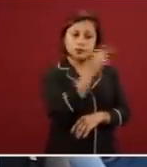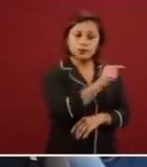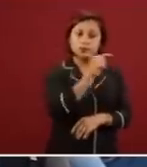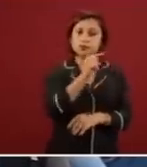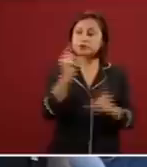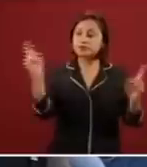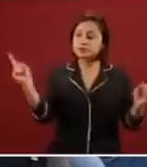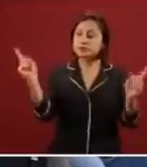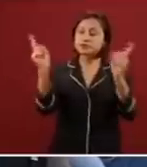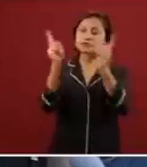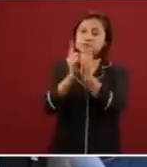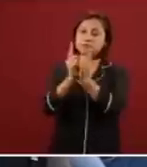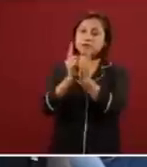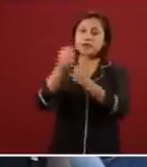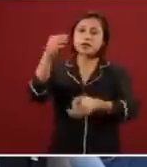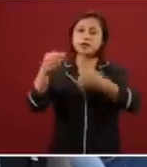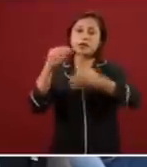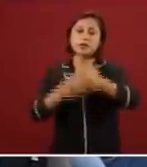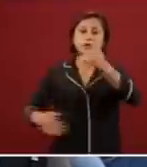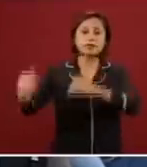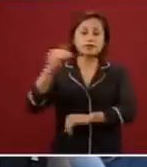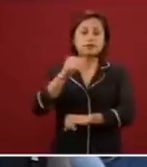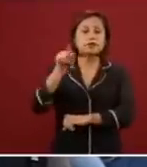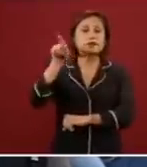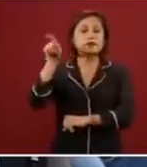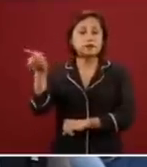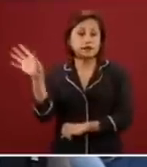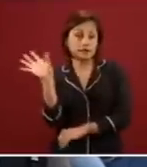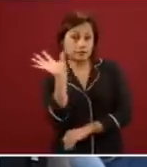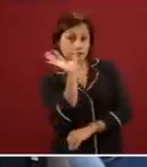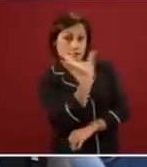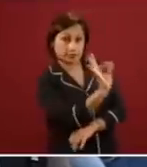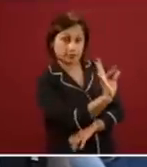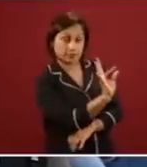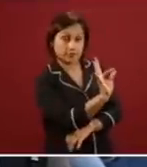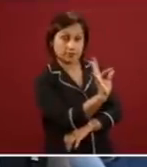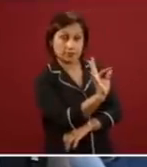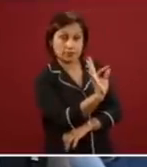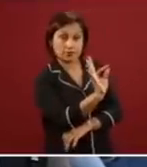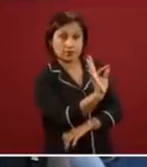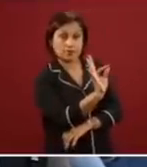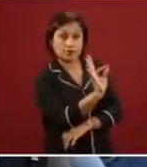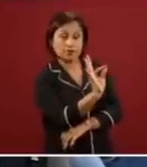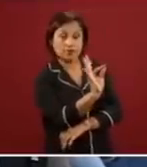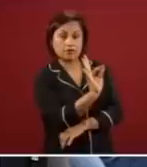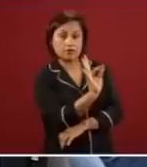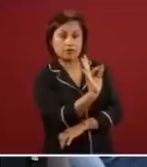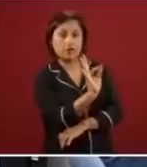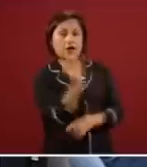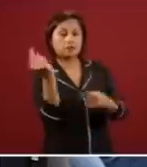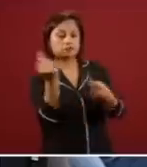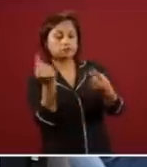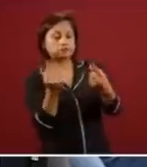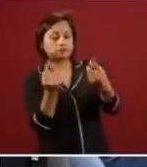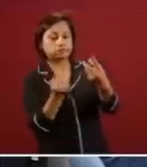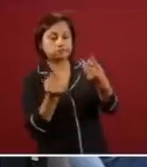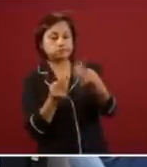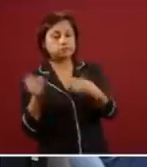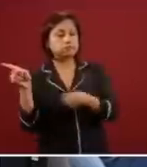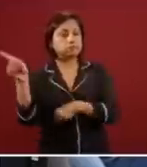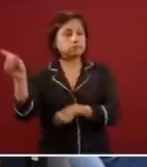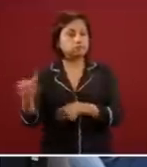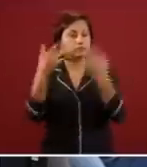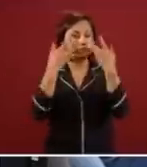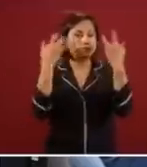presidente de la Corte, él le comentó a usted, mire, presidente, ABC, por esto renunció Medina Mora. Ya estaba,